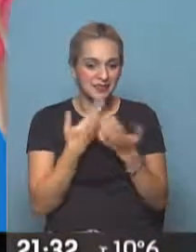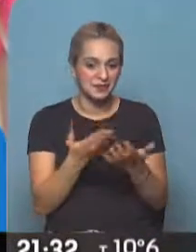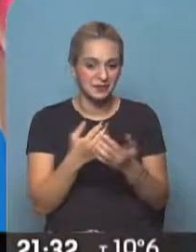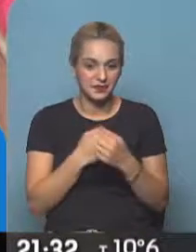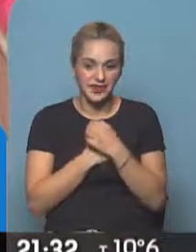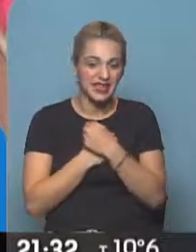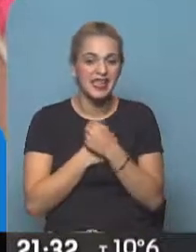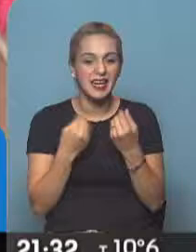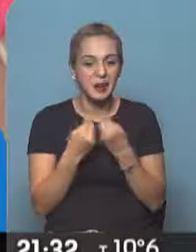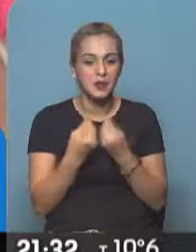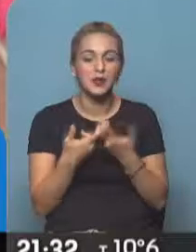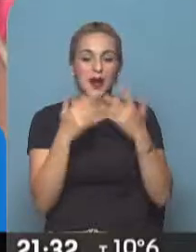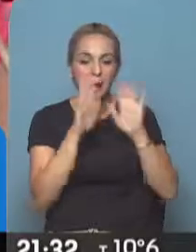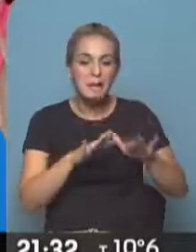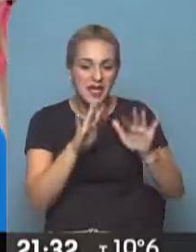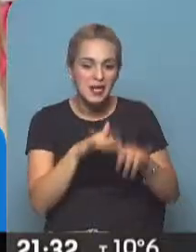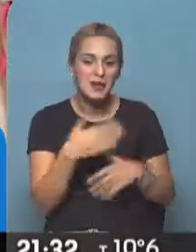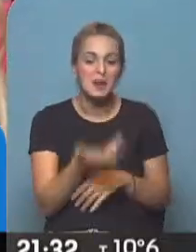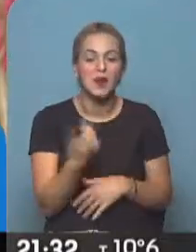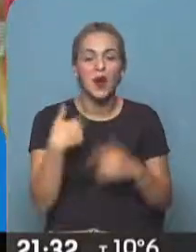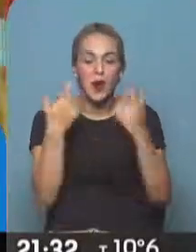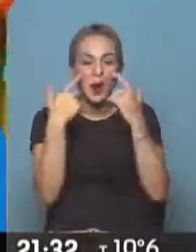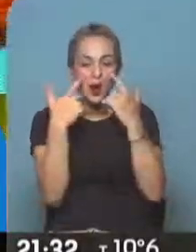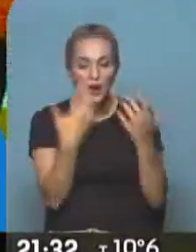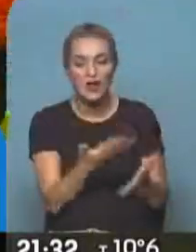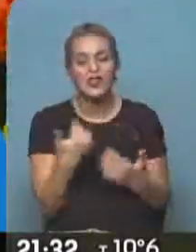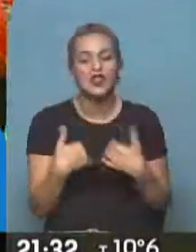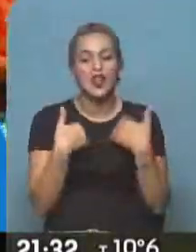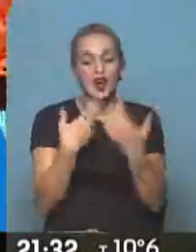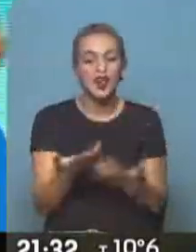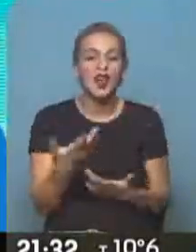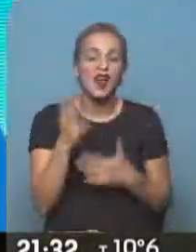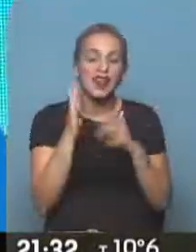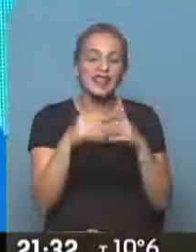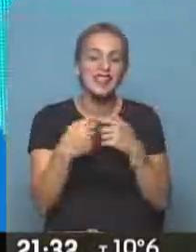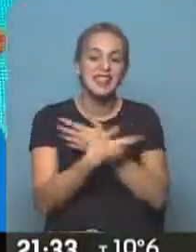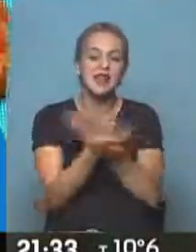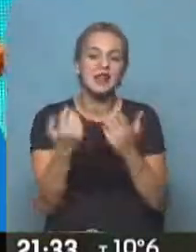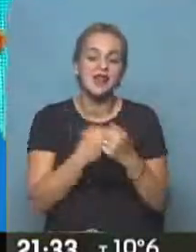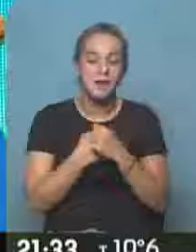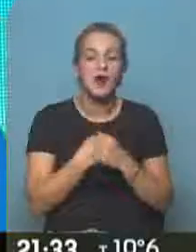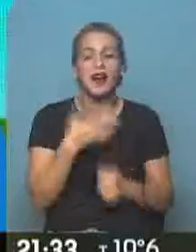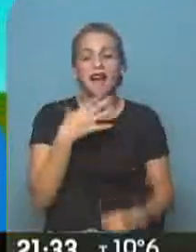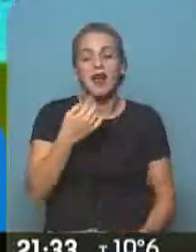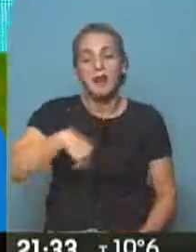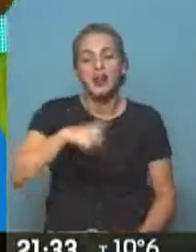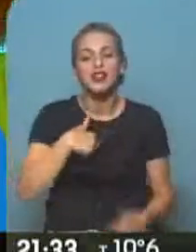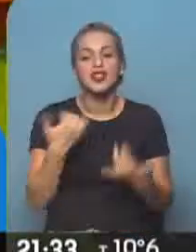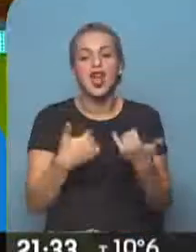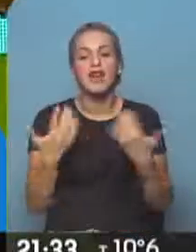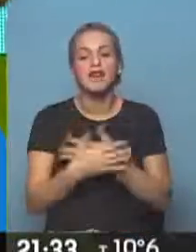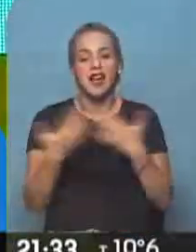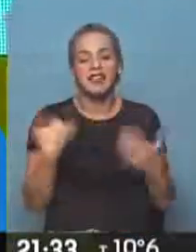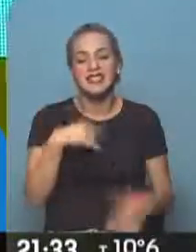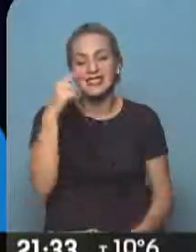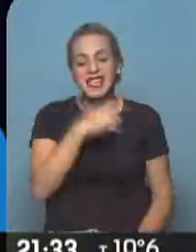que te quieran, que te miman, que te reconocen. Yo doy cariño y recojo ese cariño. No, la verdad que para nosotros es una felicidad. Hace